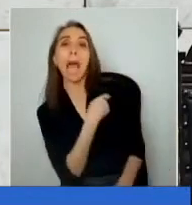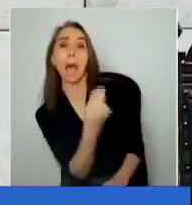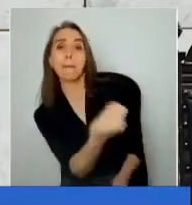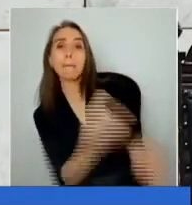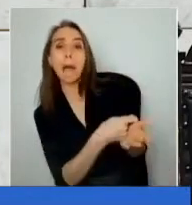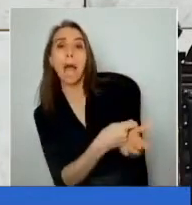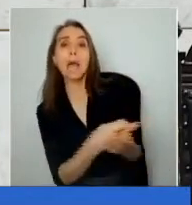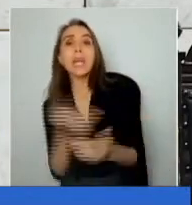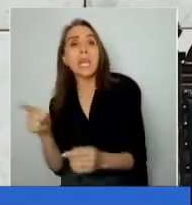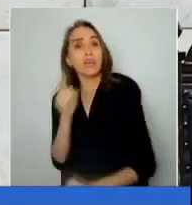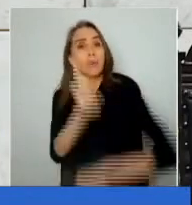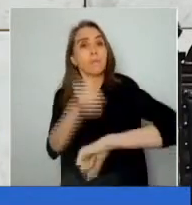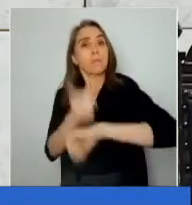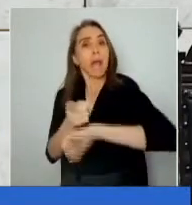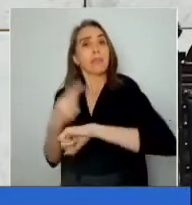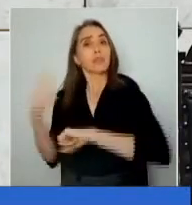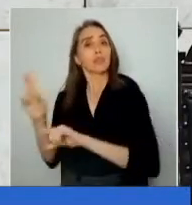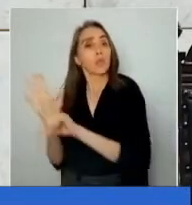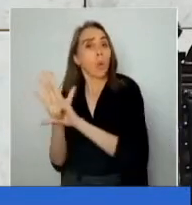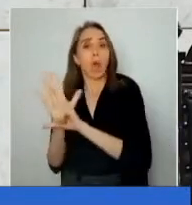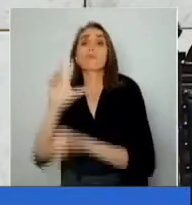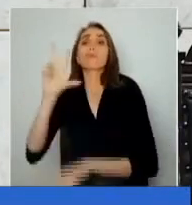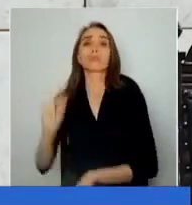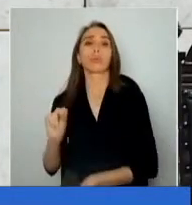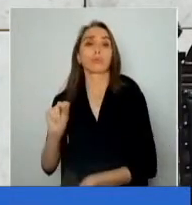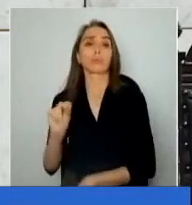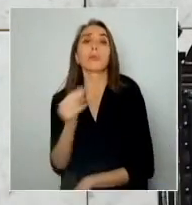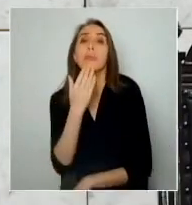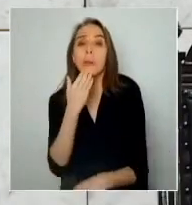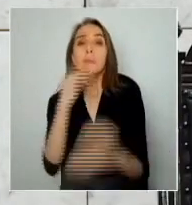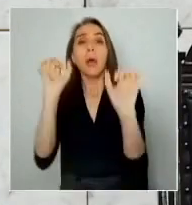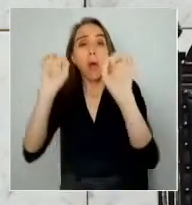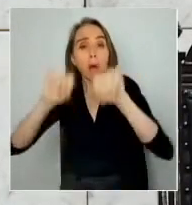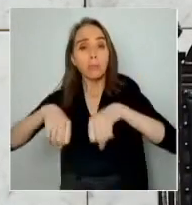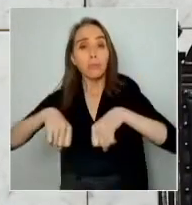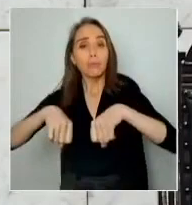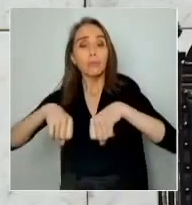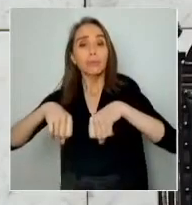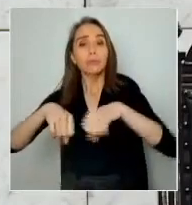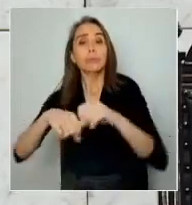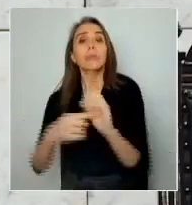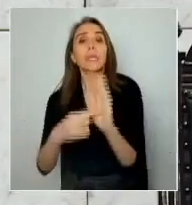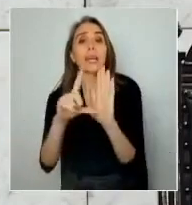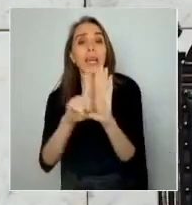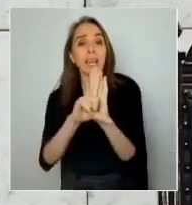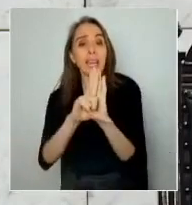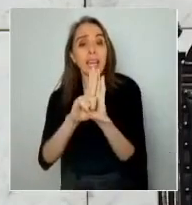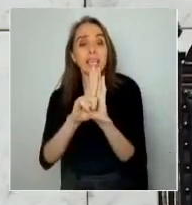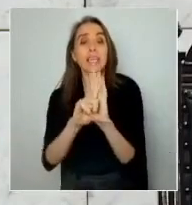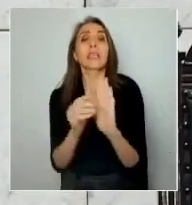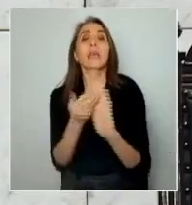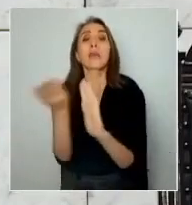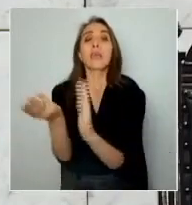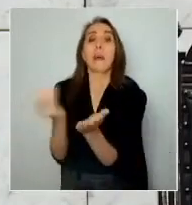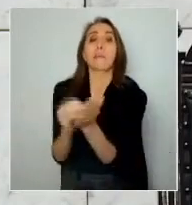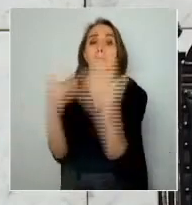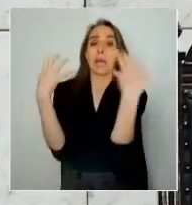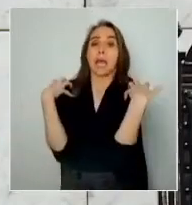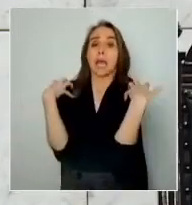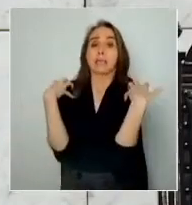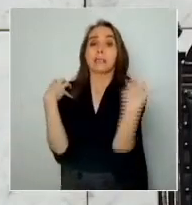selva también aprobamos una ley para darle competencia a gendarmería específicamente